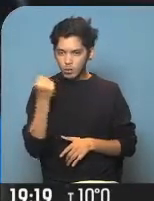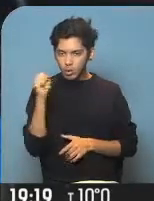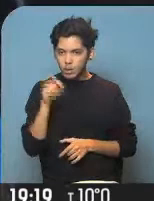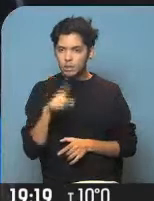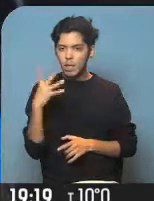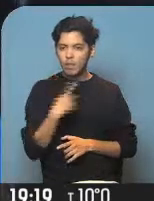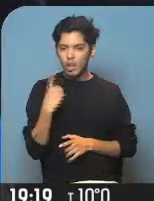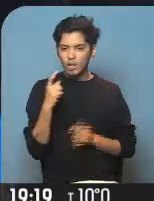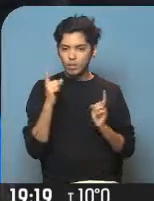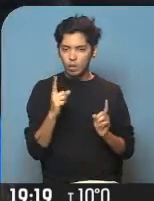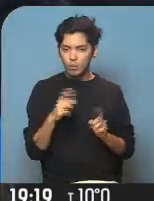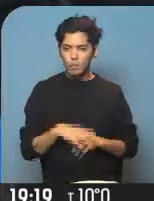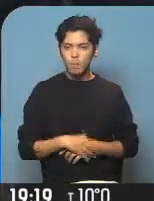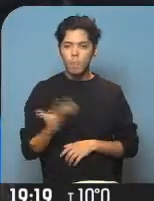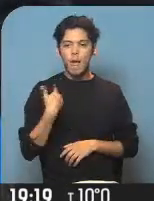dirección.